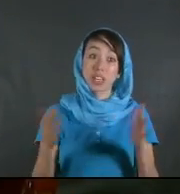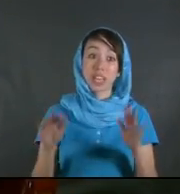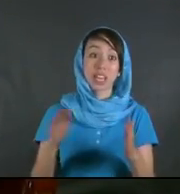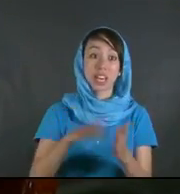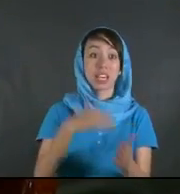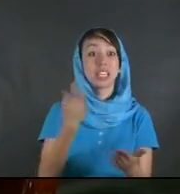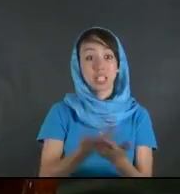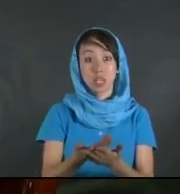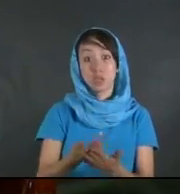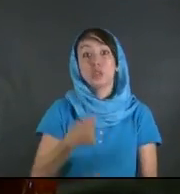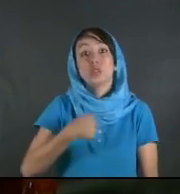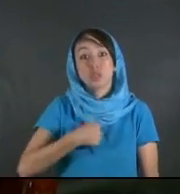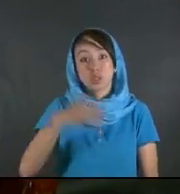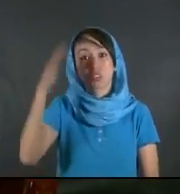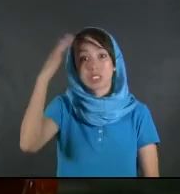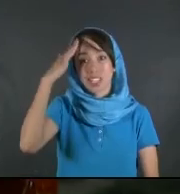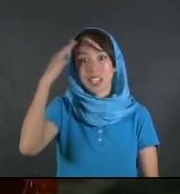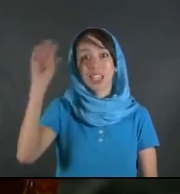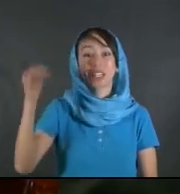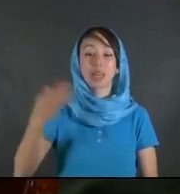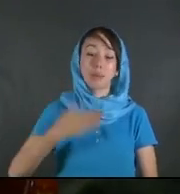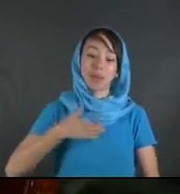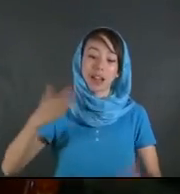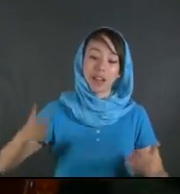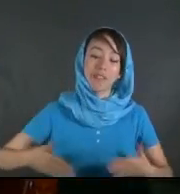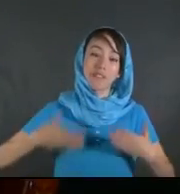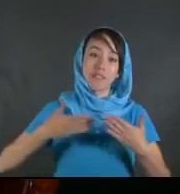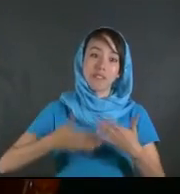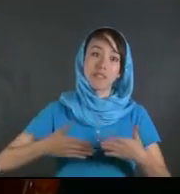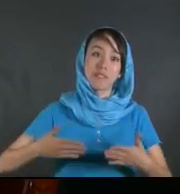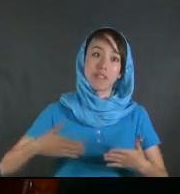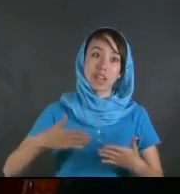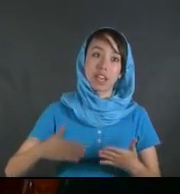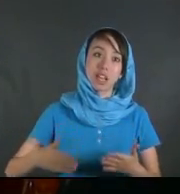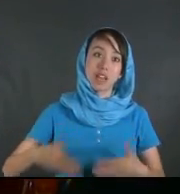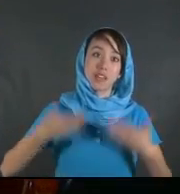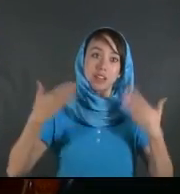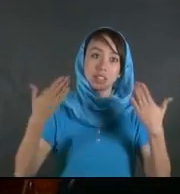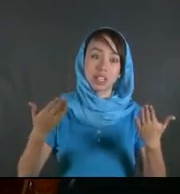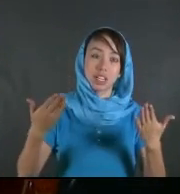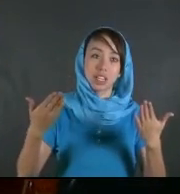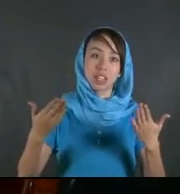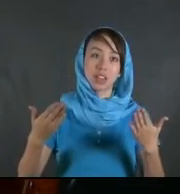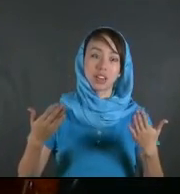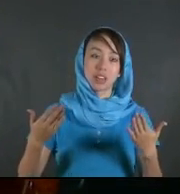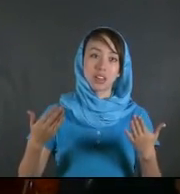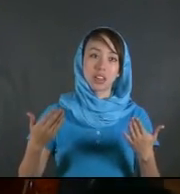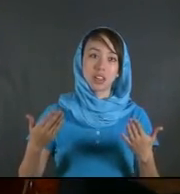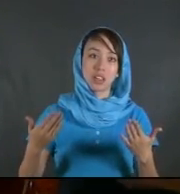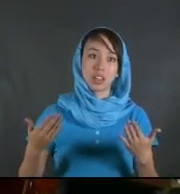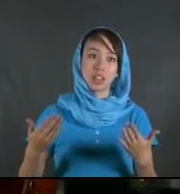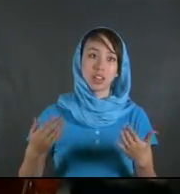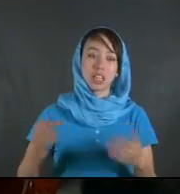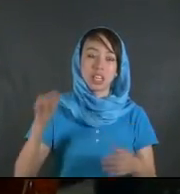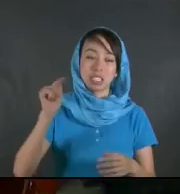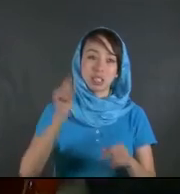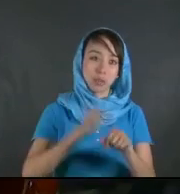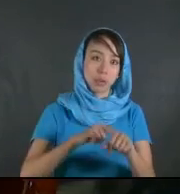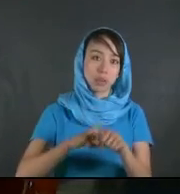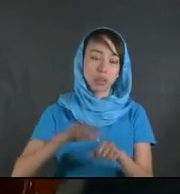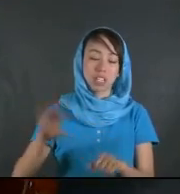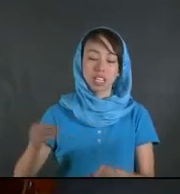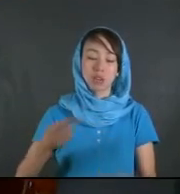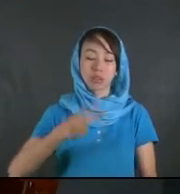me levantaré es el momento en el que nosotros debemos de